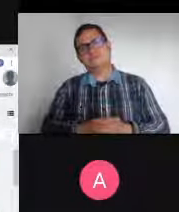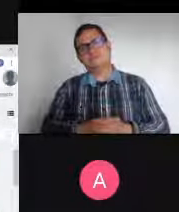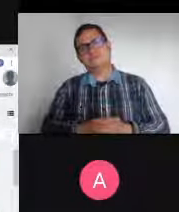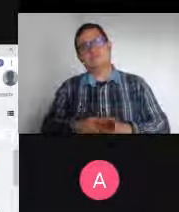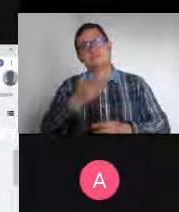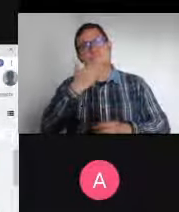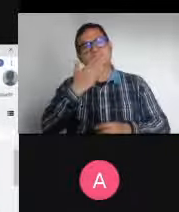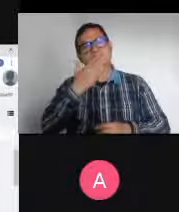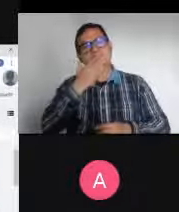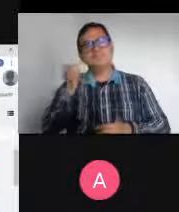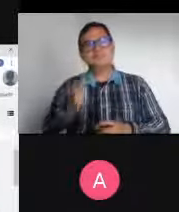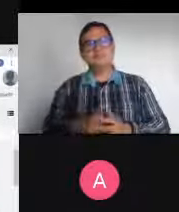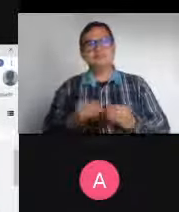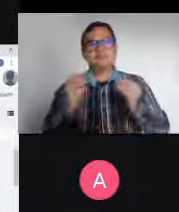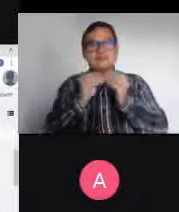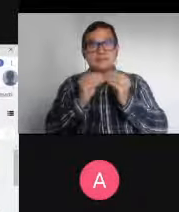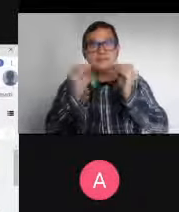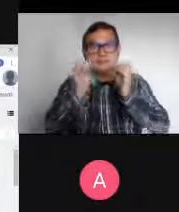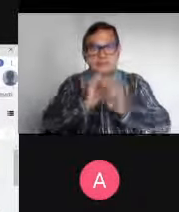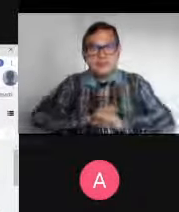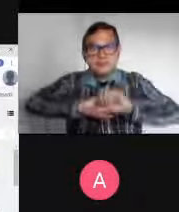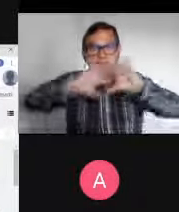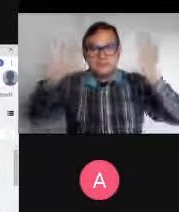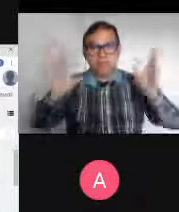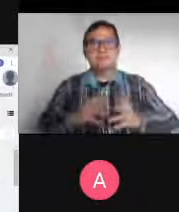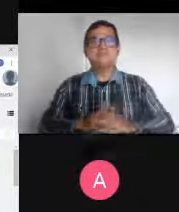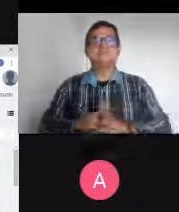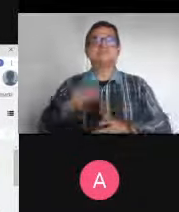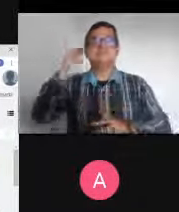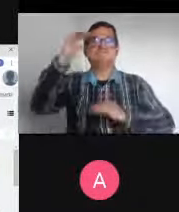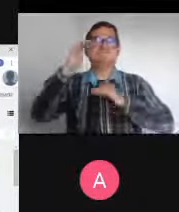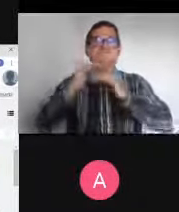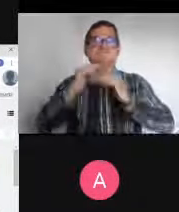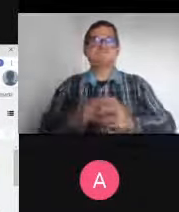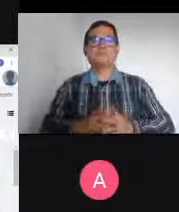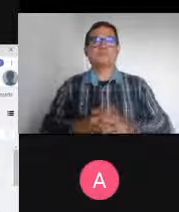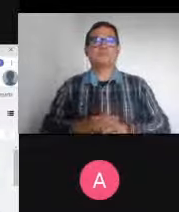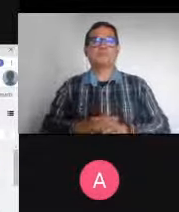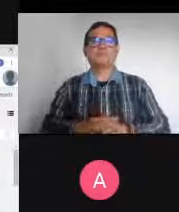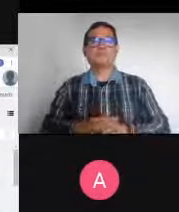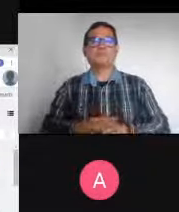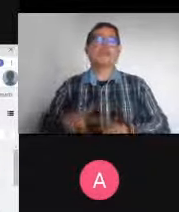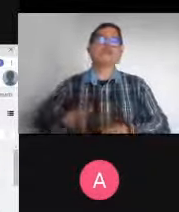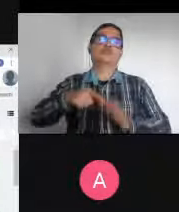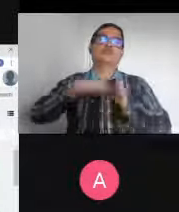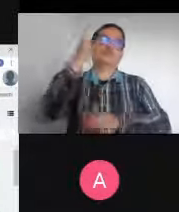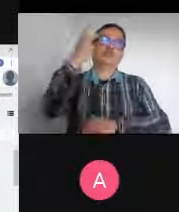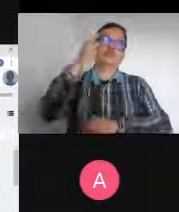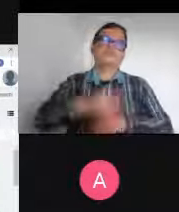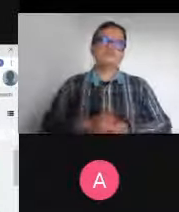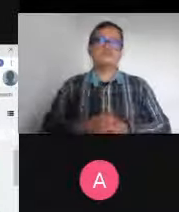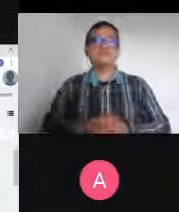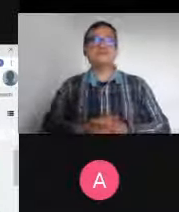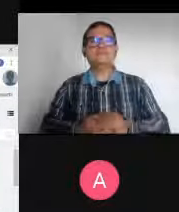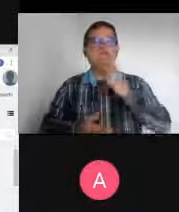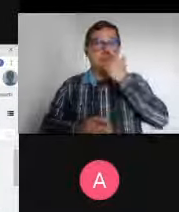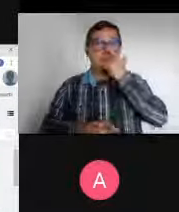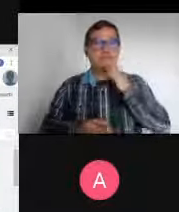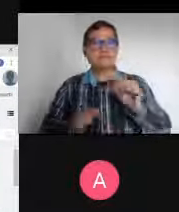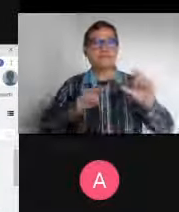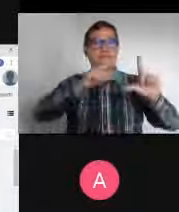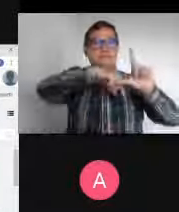Listo, se ve mejor, pero si lo queremos ver mucho más completo, podemos bajarle vamos a bajarle de una vez a 2. Y ahí ya se nos vería nuestra